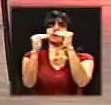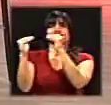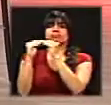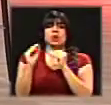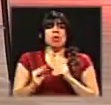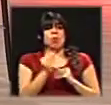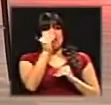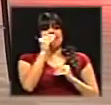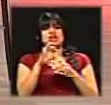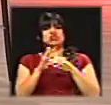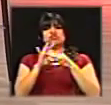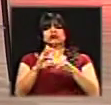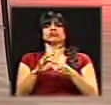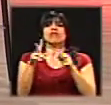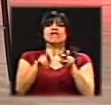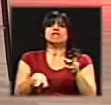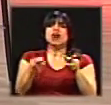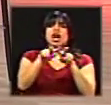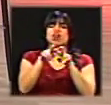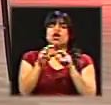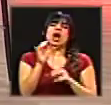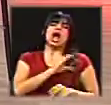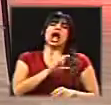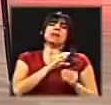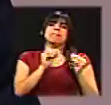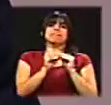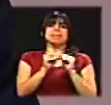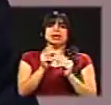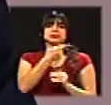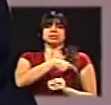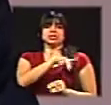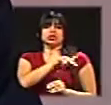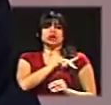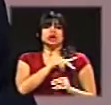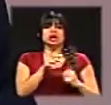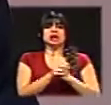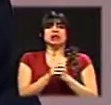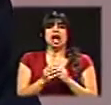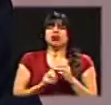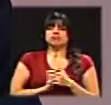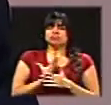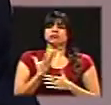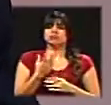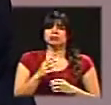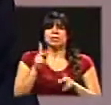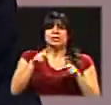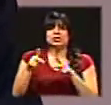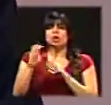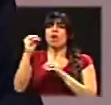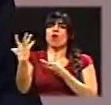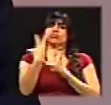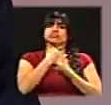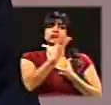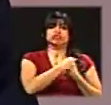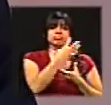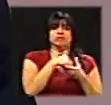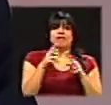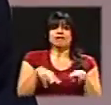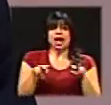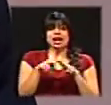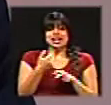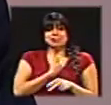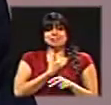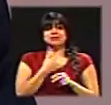juventud y darle mucho a los valores de carácter, digamos, personales, ¿verdad? Todo lo que son los intrínsecos y los extrínsecos de persona, él encauzó